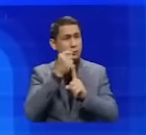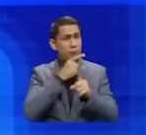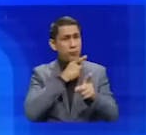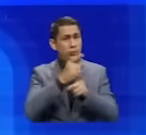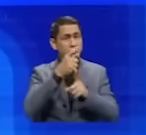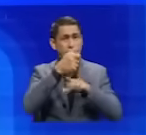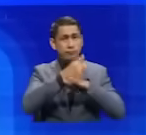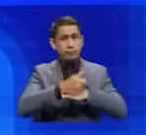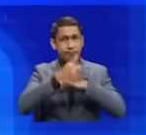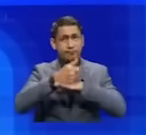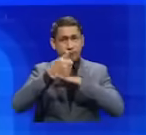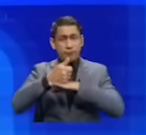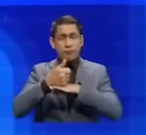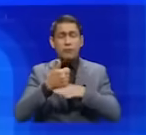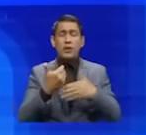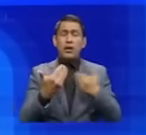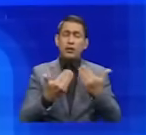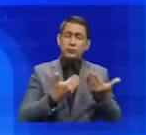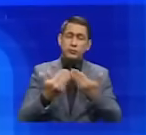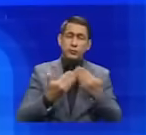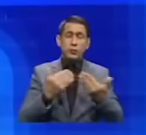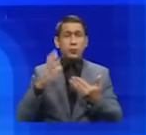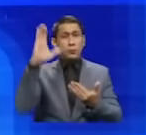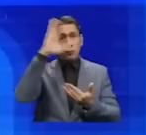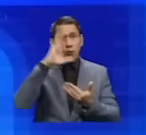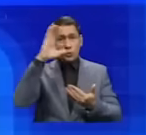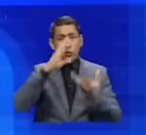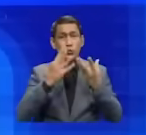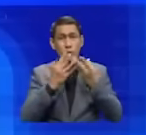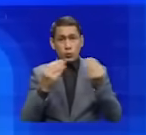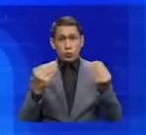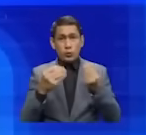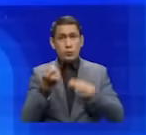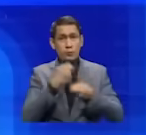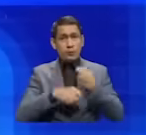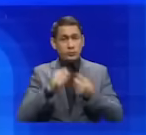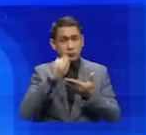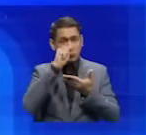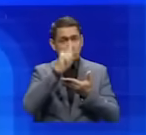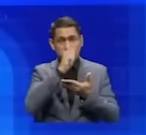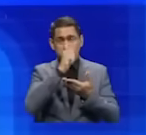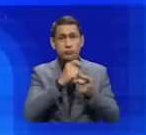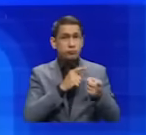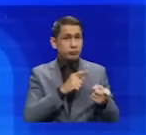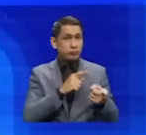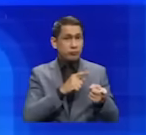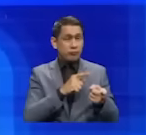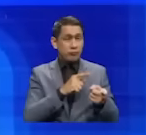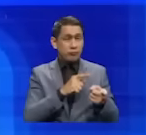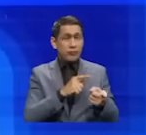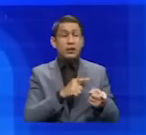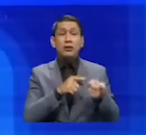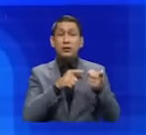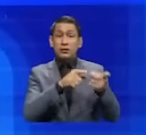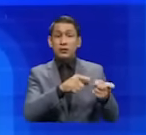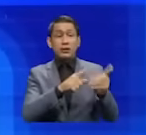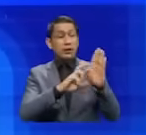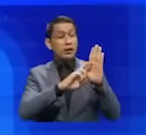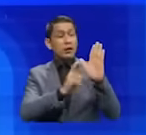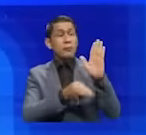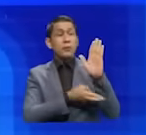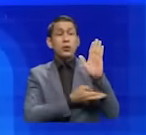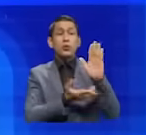autoridades discuten opciones para combatir el narcotráfico, entre ellas un nuevo reglamento para el uso de armas en las fuerzas